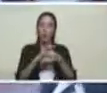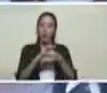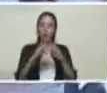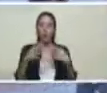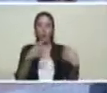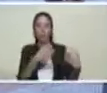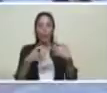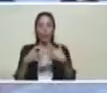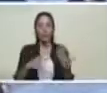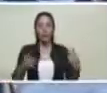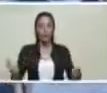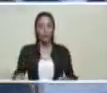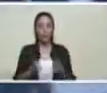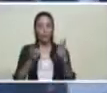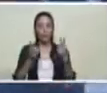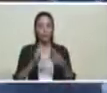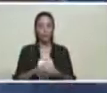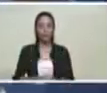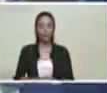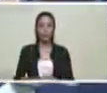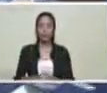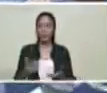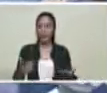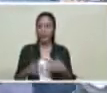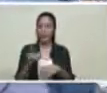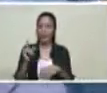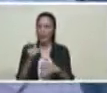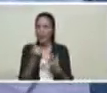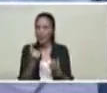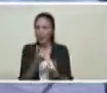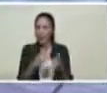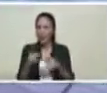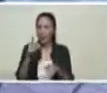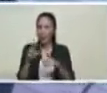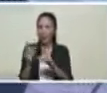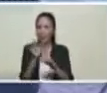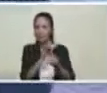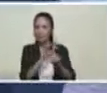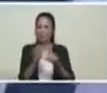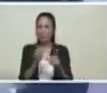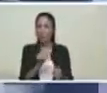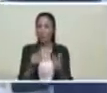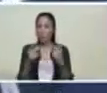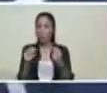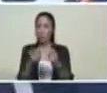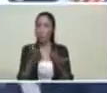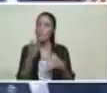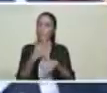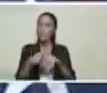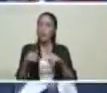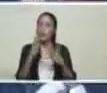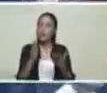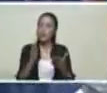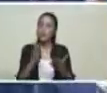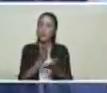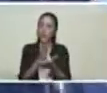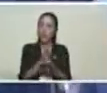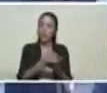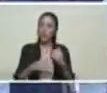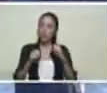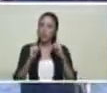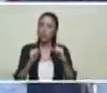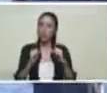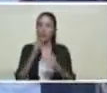batalla y victoria nos faltará lo que traten de aprovechar coyunturas difíciles para mantener ese empeño de la restauración del capitalismo